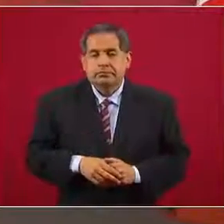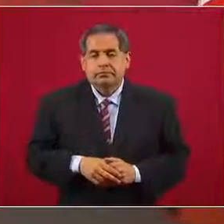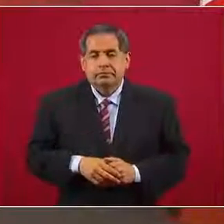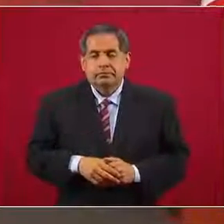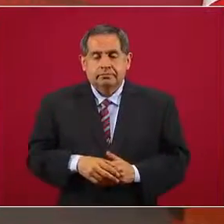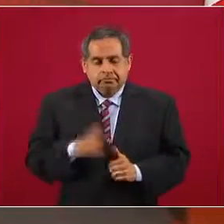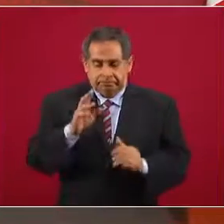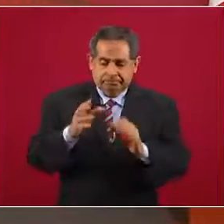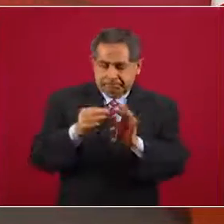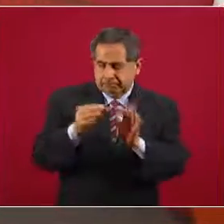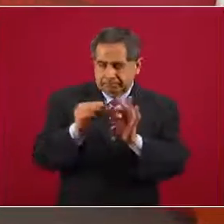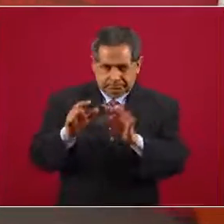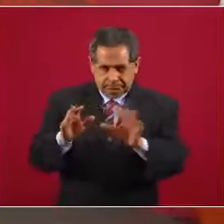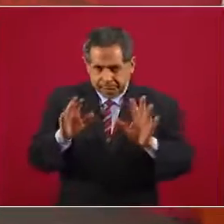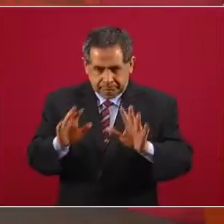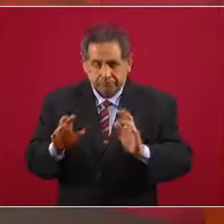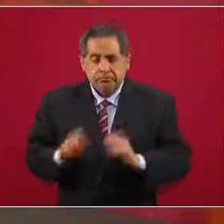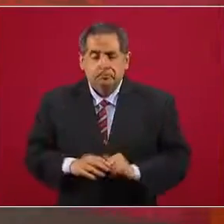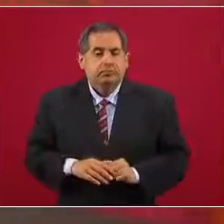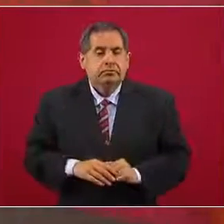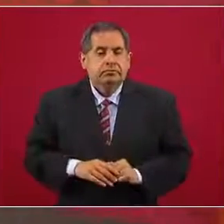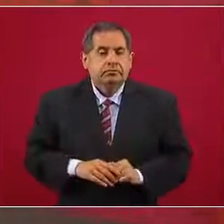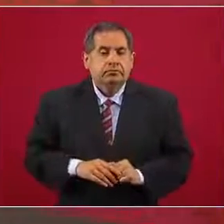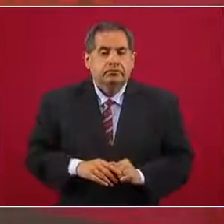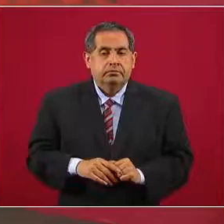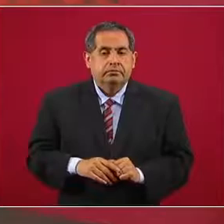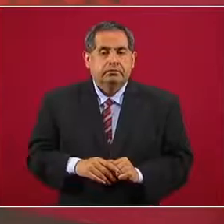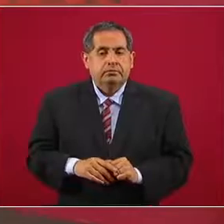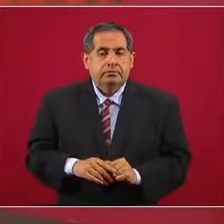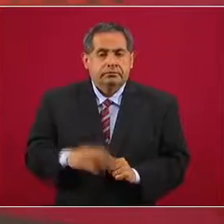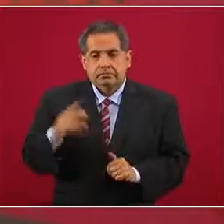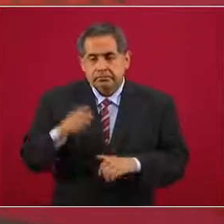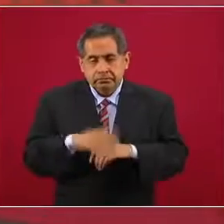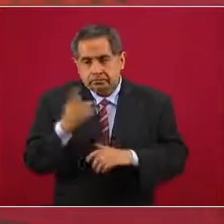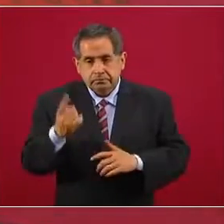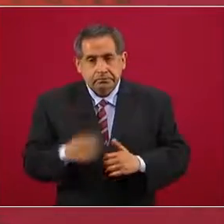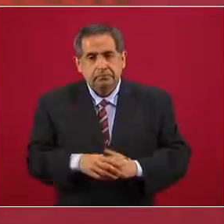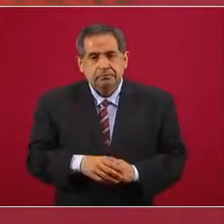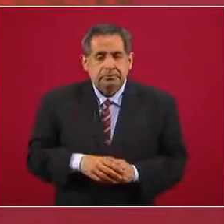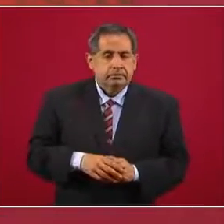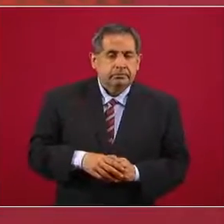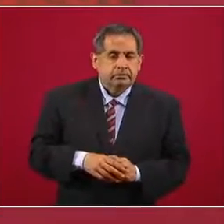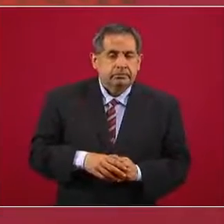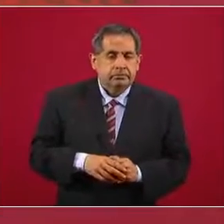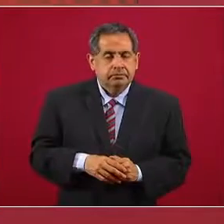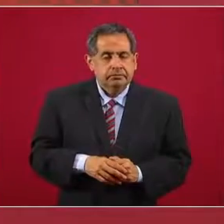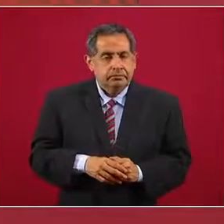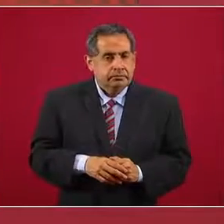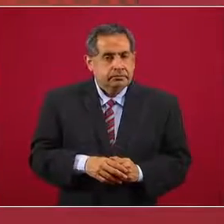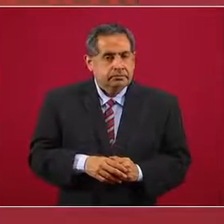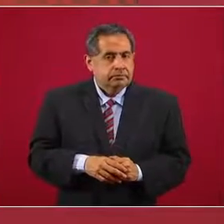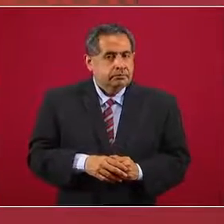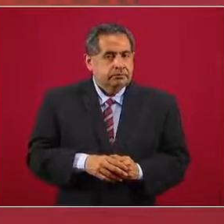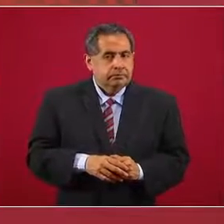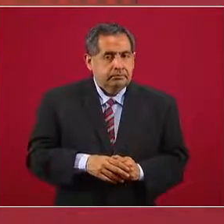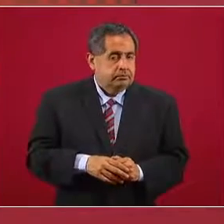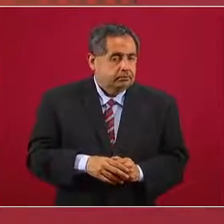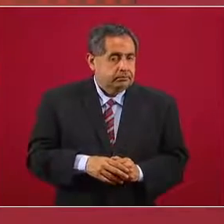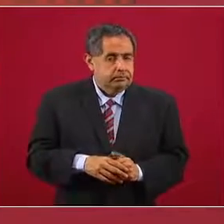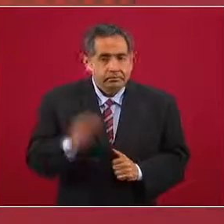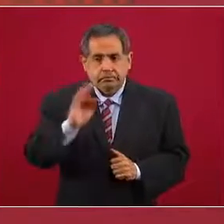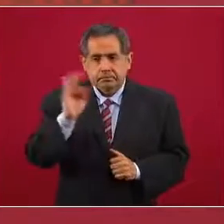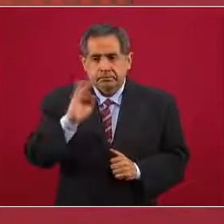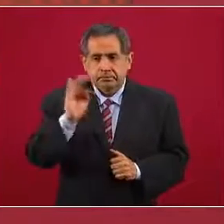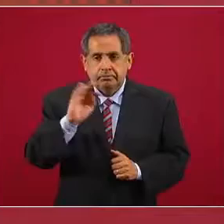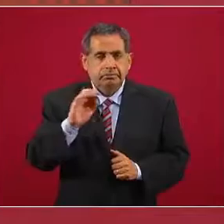Esto para ubicarnos, ¿no? Porque si lo